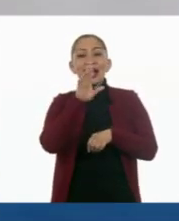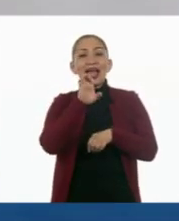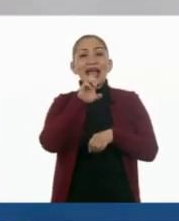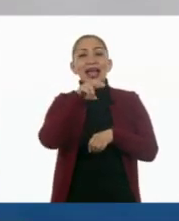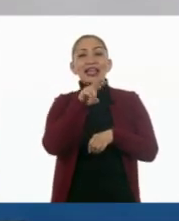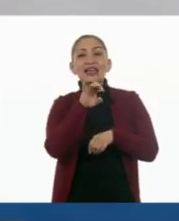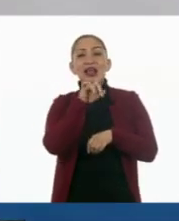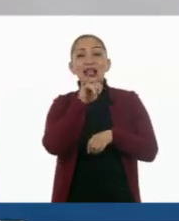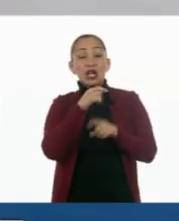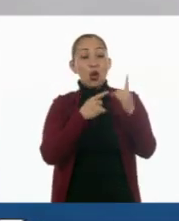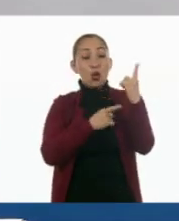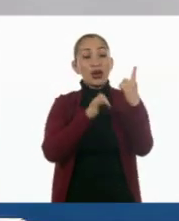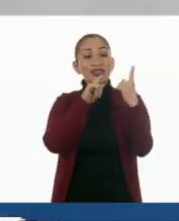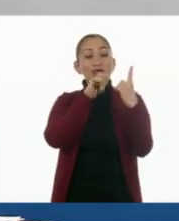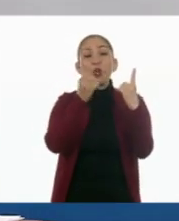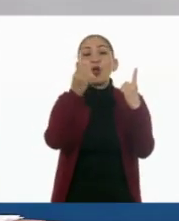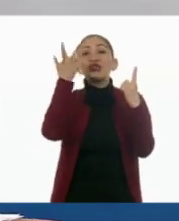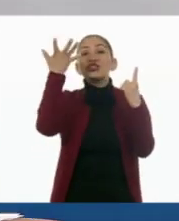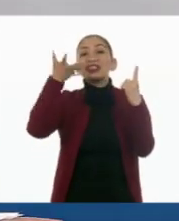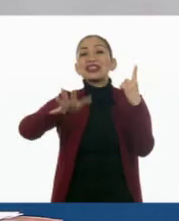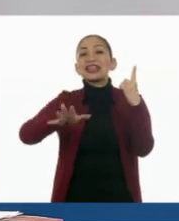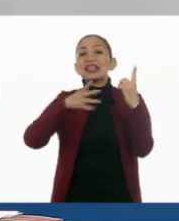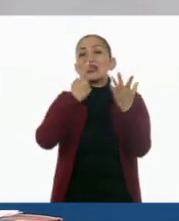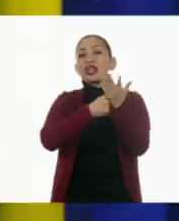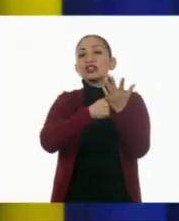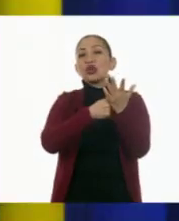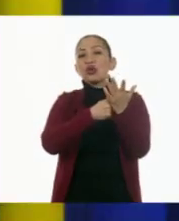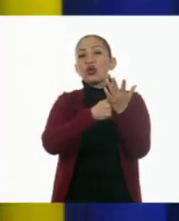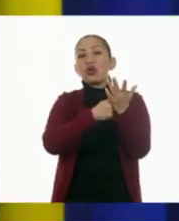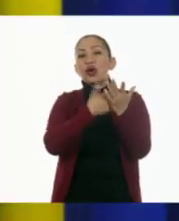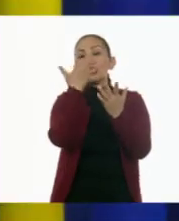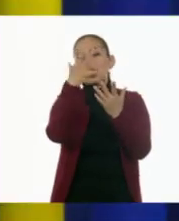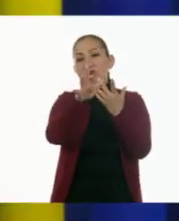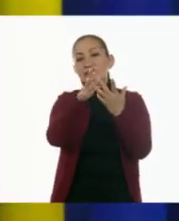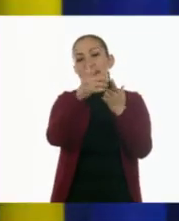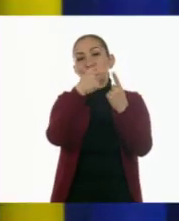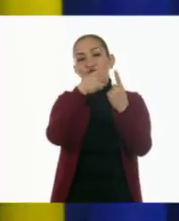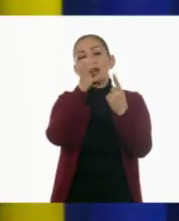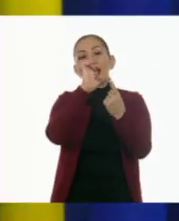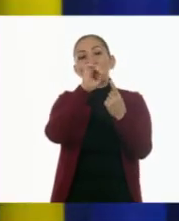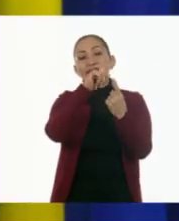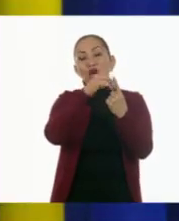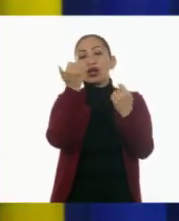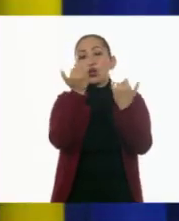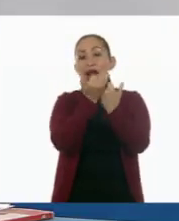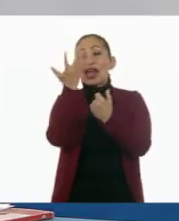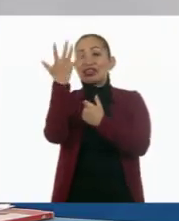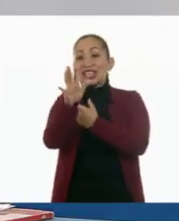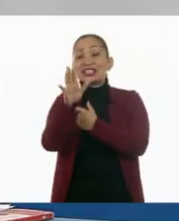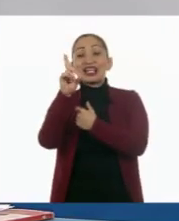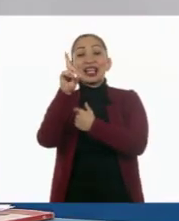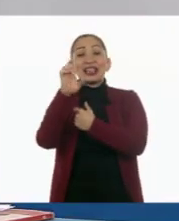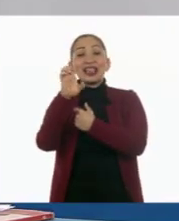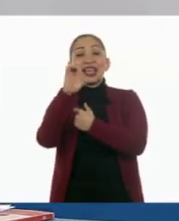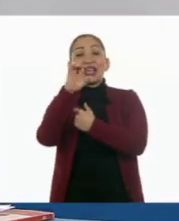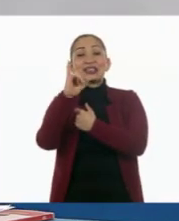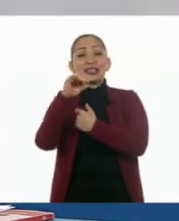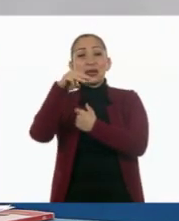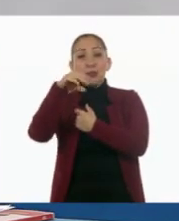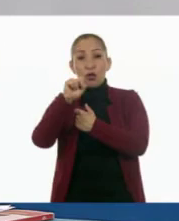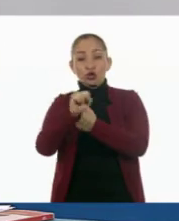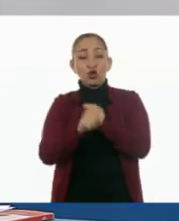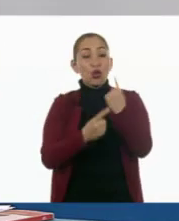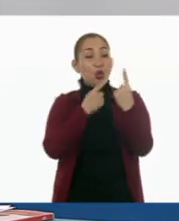bien. Un entero, ¿cuántos décimos tiene? 10. Perfecto. Un entero es igual a 10 décimos. Ahora, un